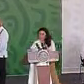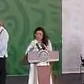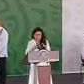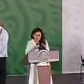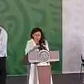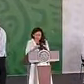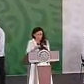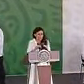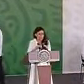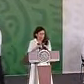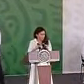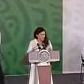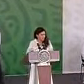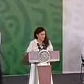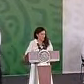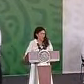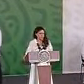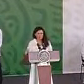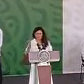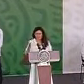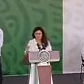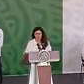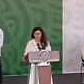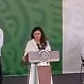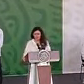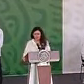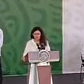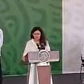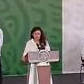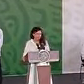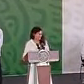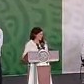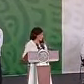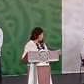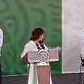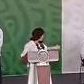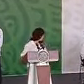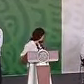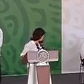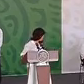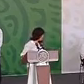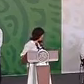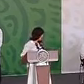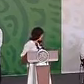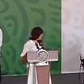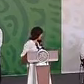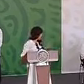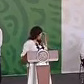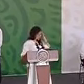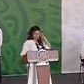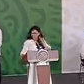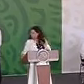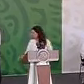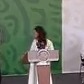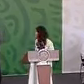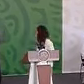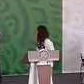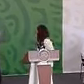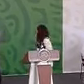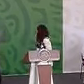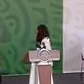Presidente, vamos a concluir este informe con la entrega de 4 certificados de vivienda, por favor,